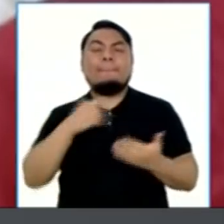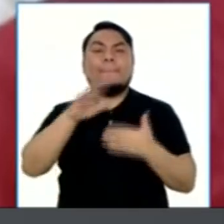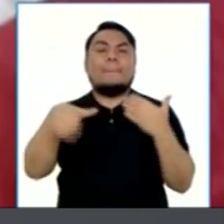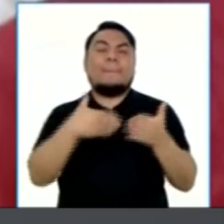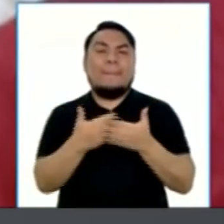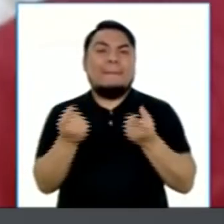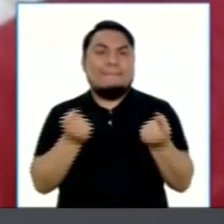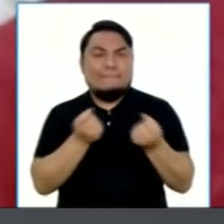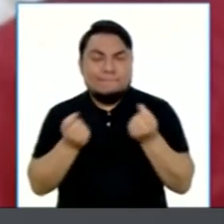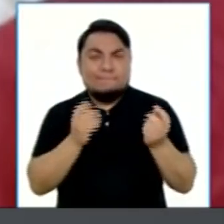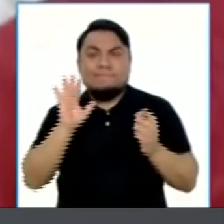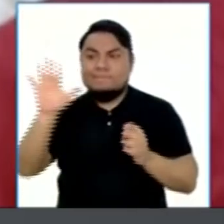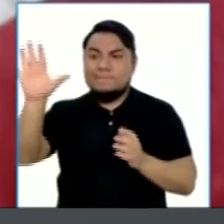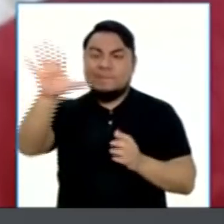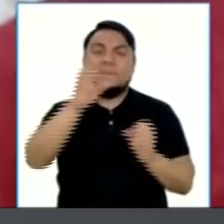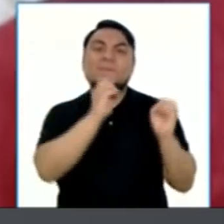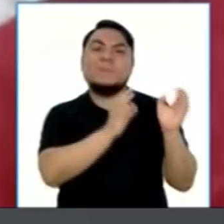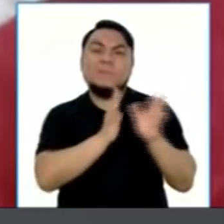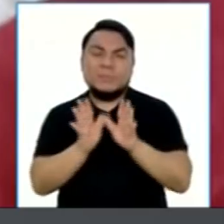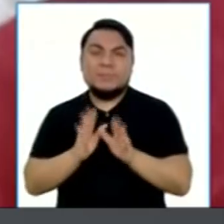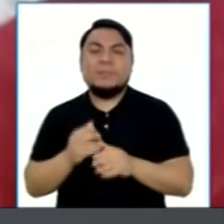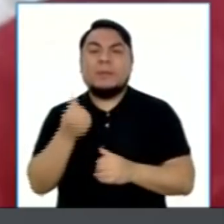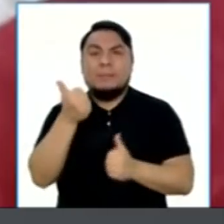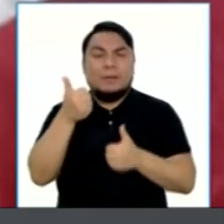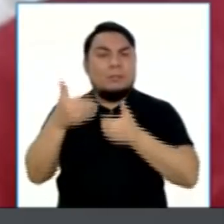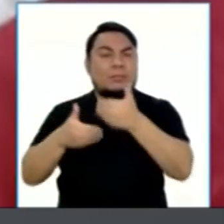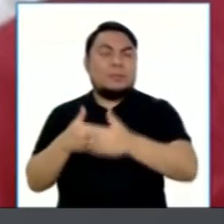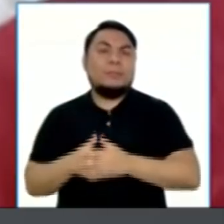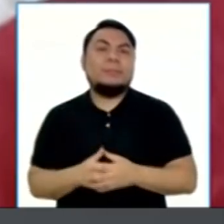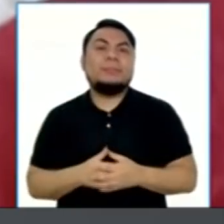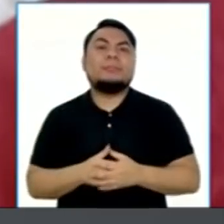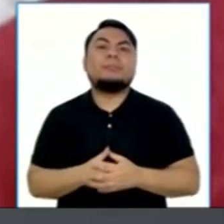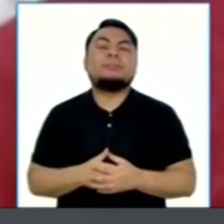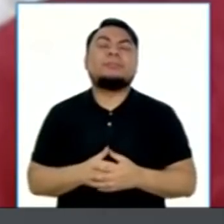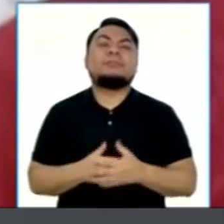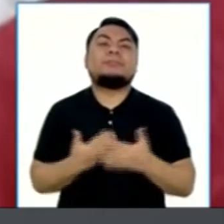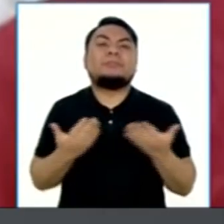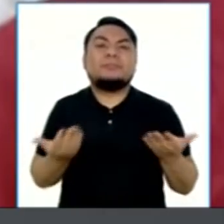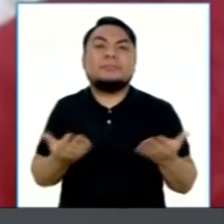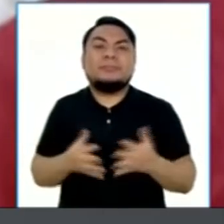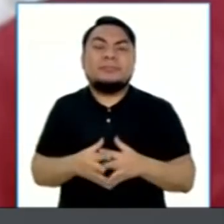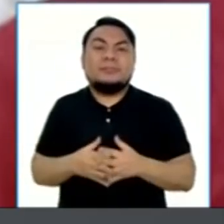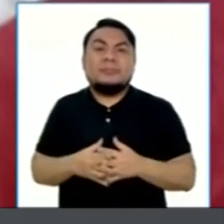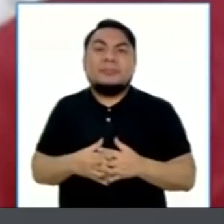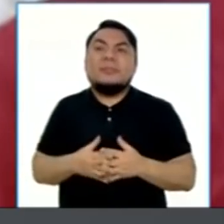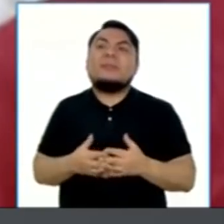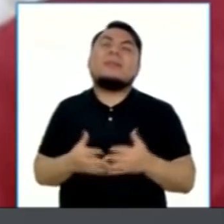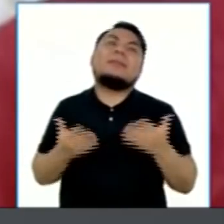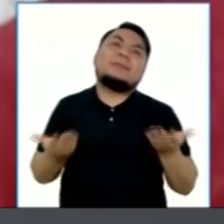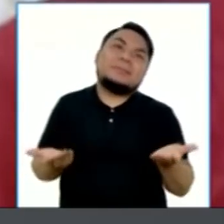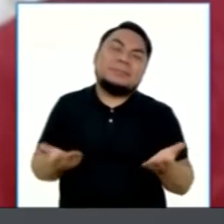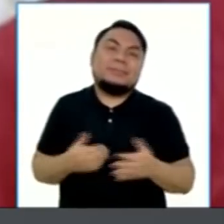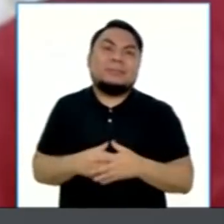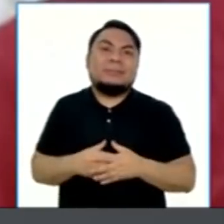la institucionalidad, del orden, del debido proceso, ¿no? Y entonces nos ha llegado